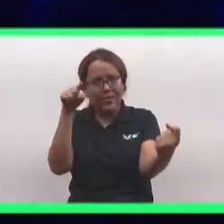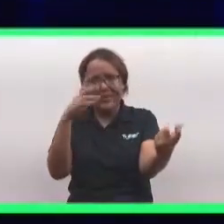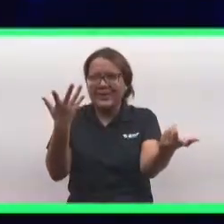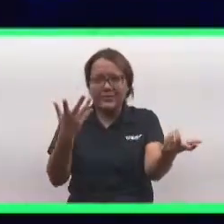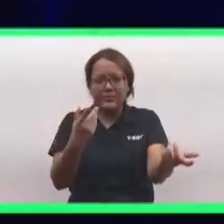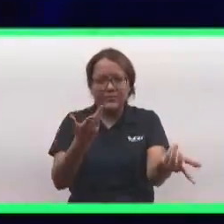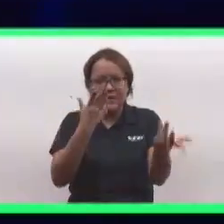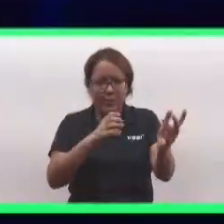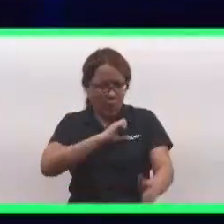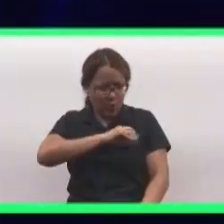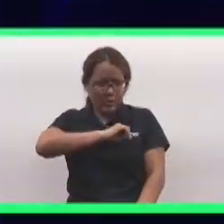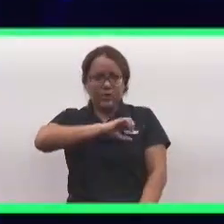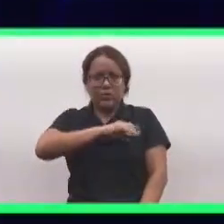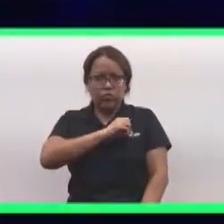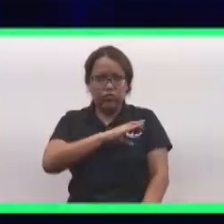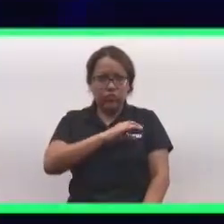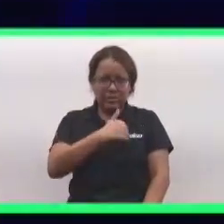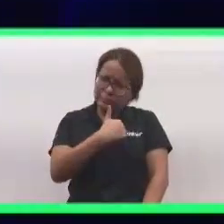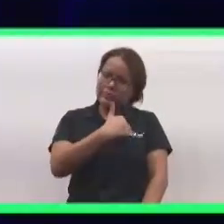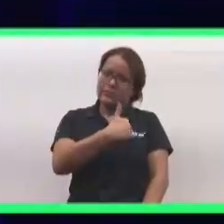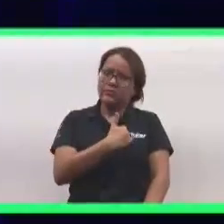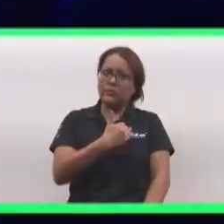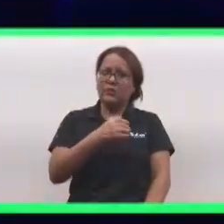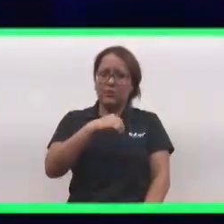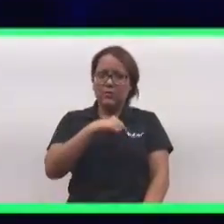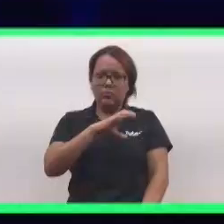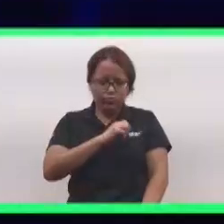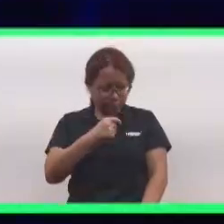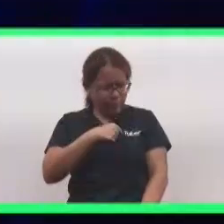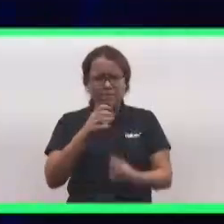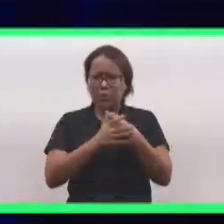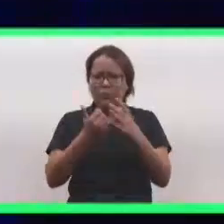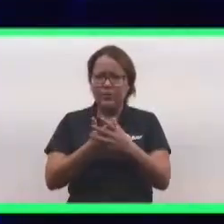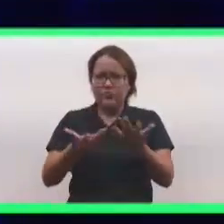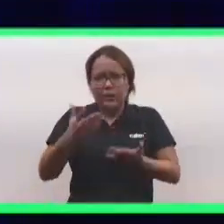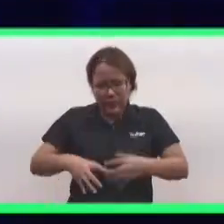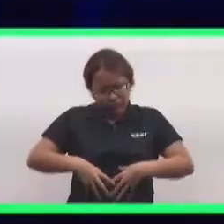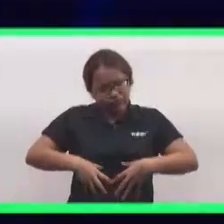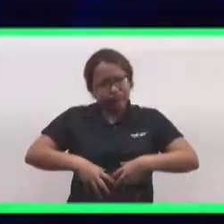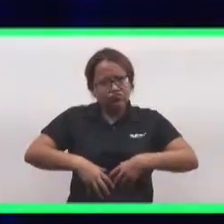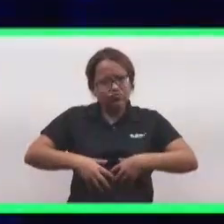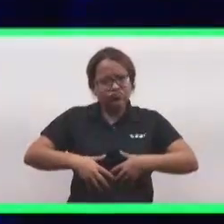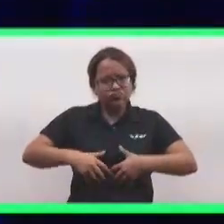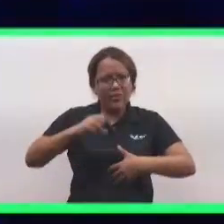Y su corazón le está diciendo, poneme atención, quizás pudo ser su estómago.